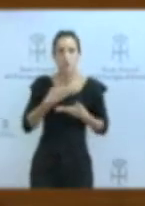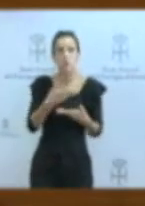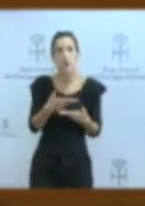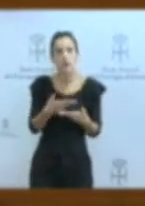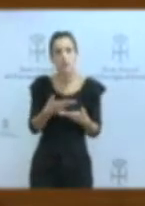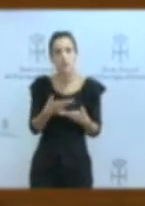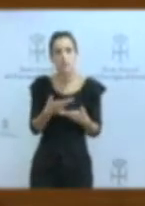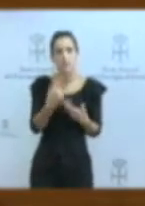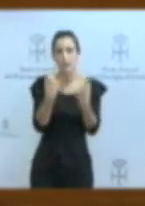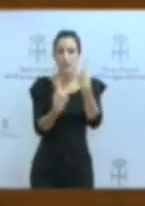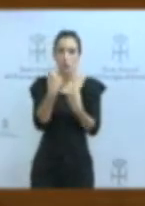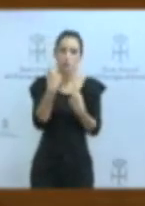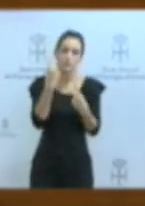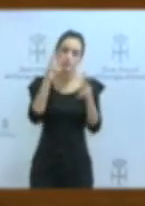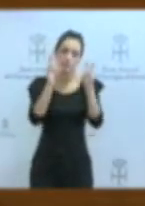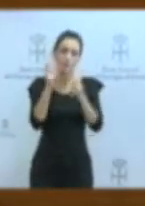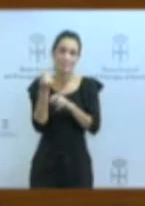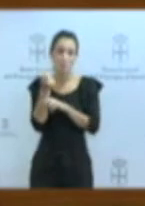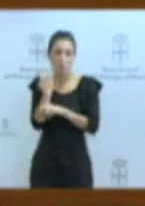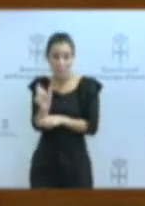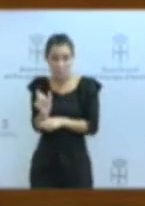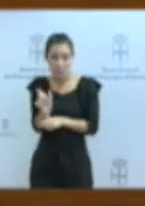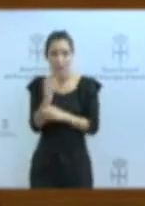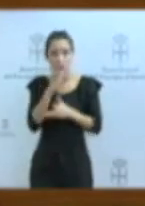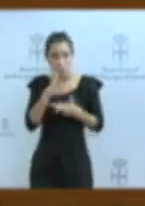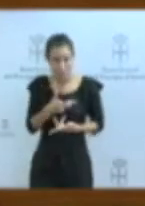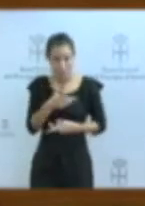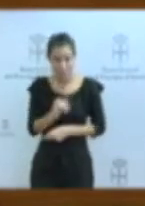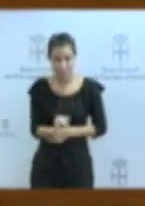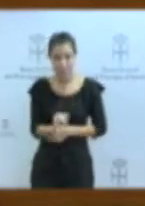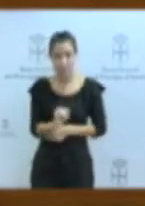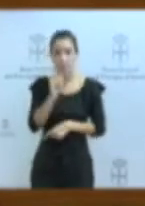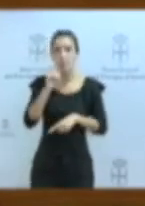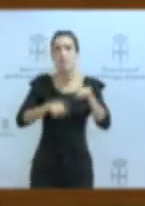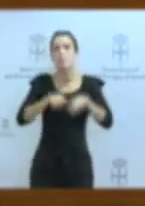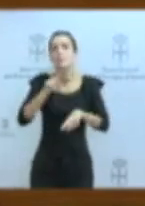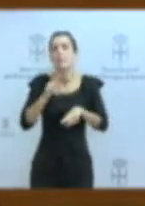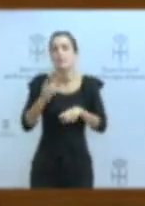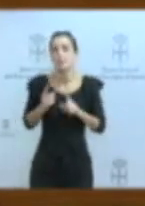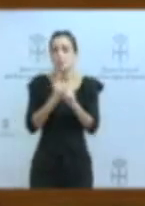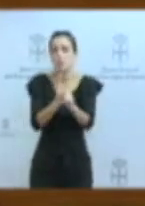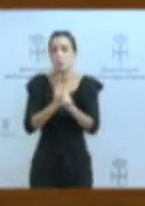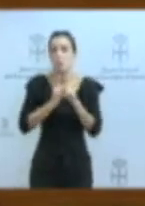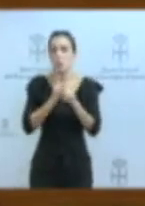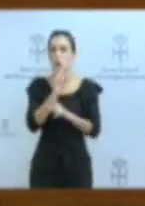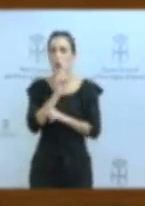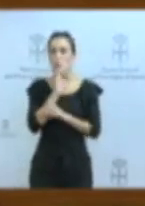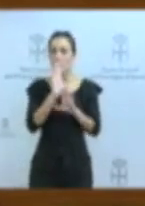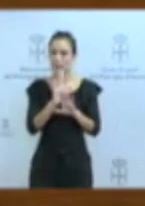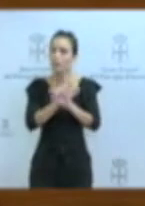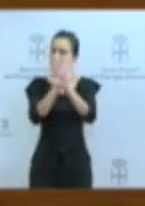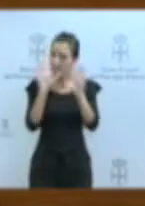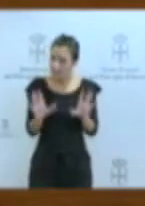ahora mismo vigentes según qué comunicaciones, pero, naturalmente, hay que dejar claras cuáles son las competencias